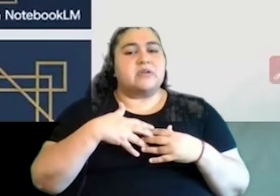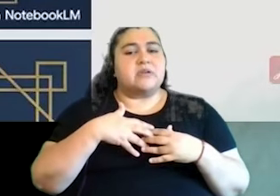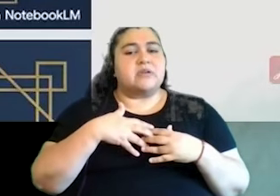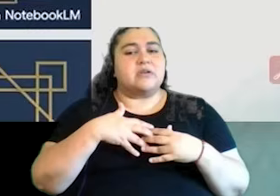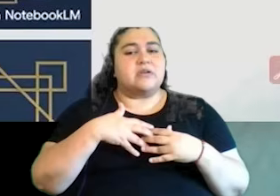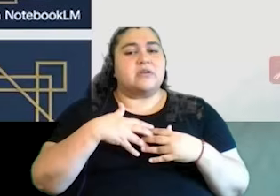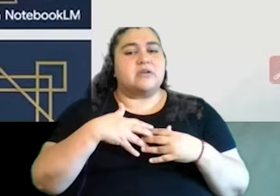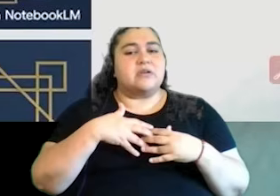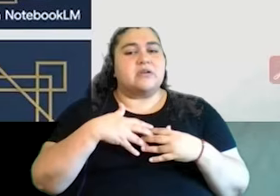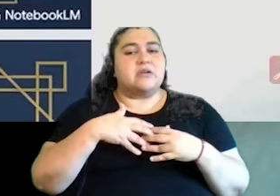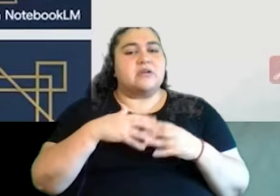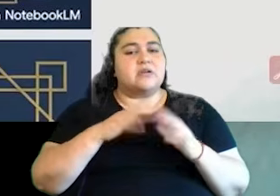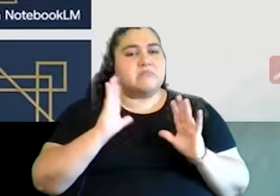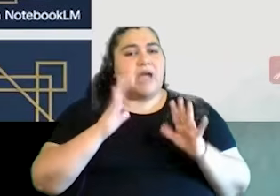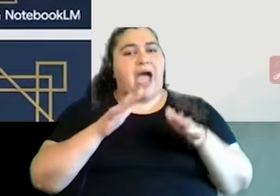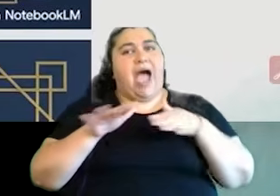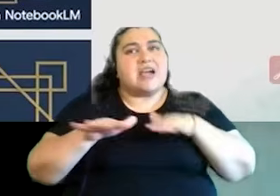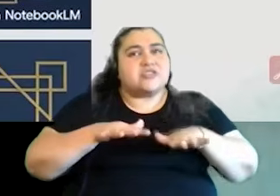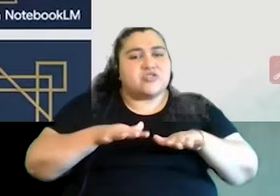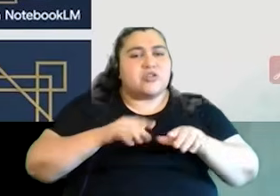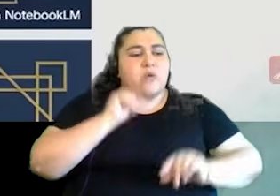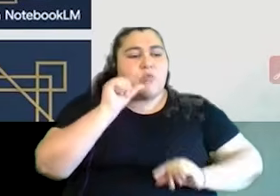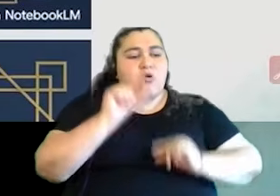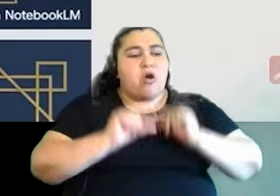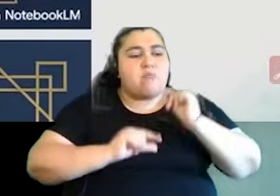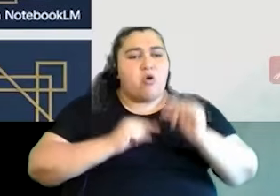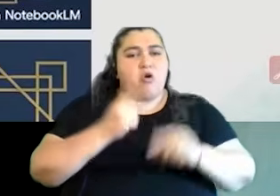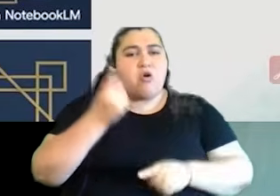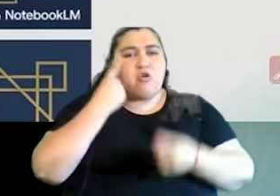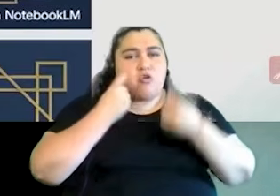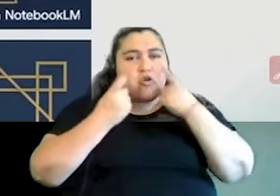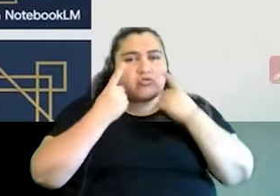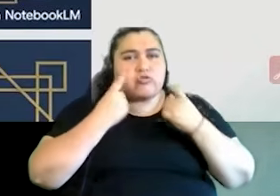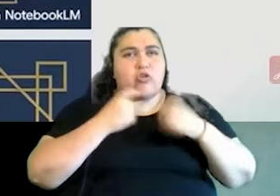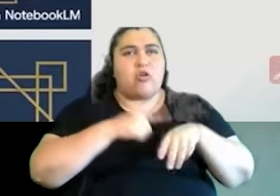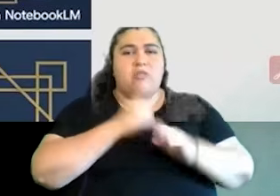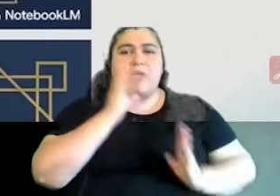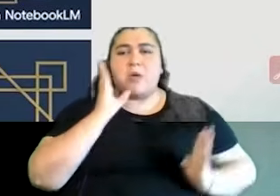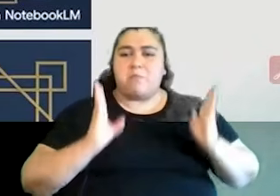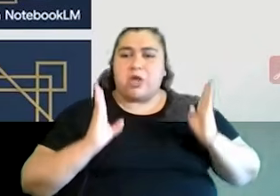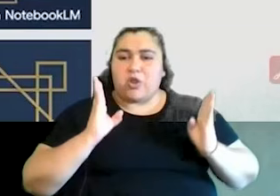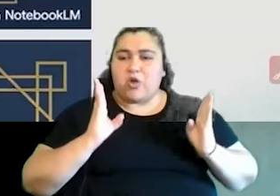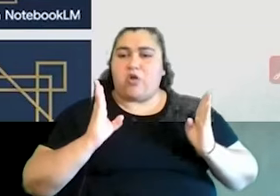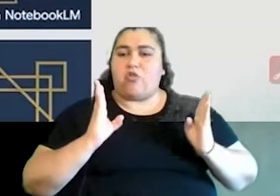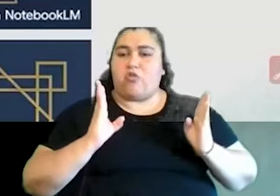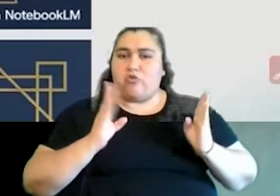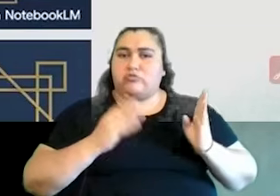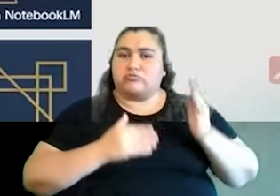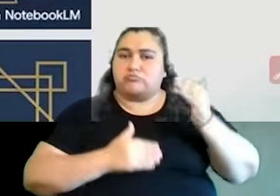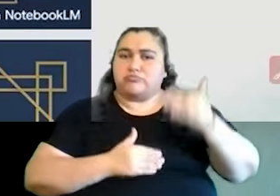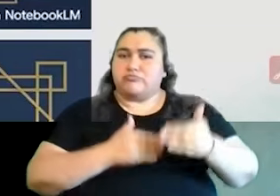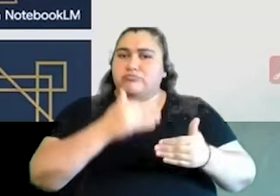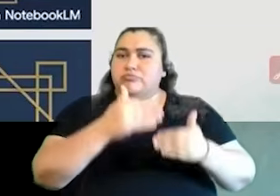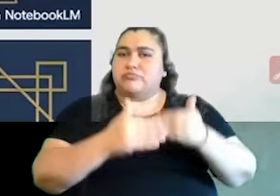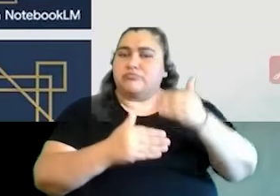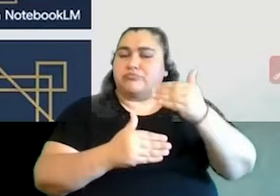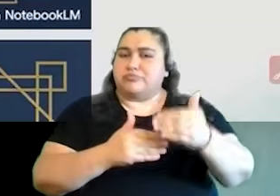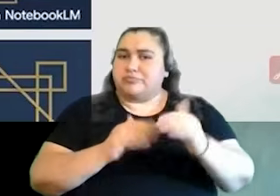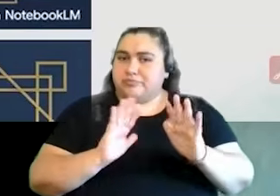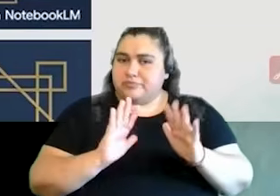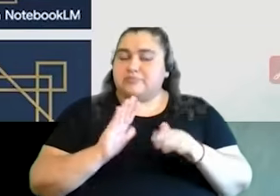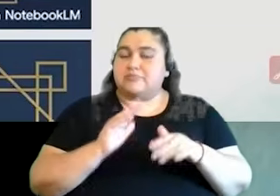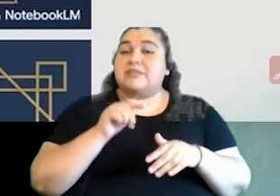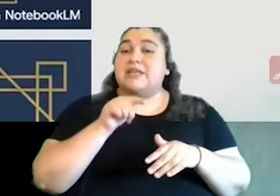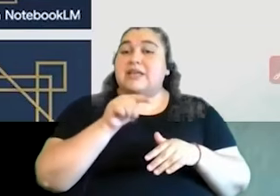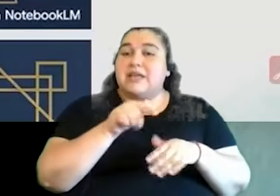las acciones de fiscalización sobre los distintos periodos fiscales, ¿no? Si una fiscalización lleva determinada cantidad